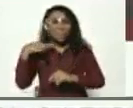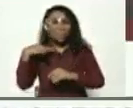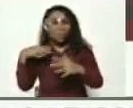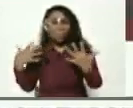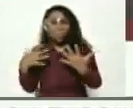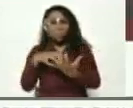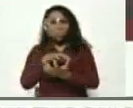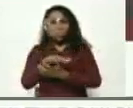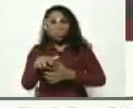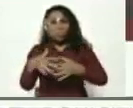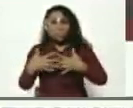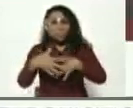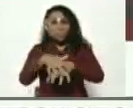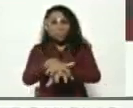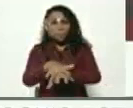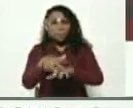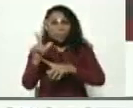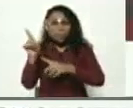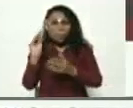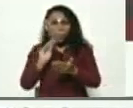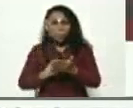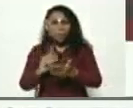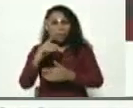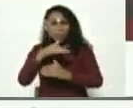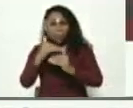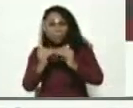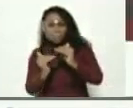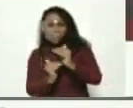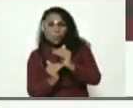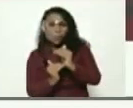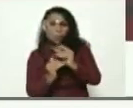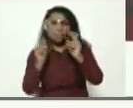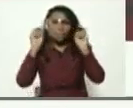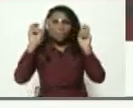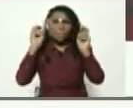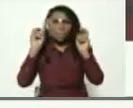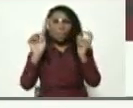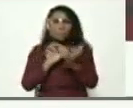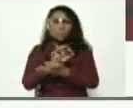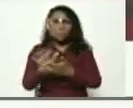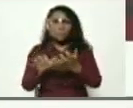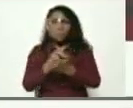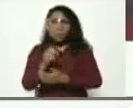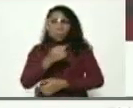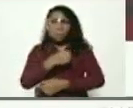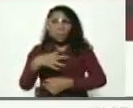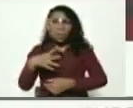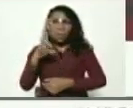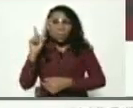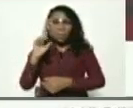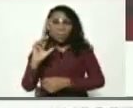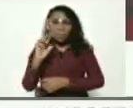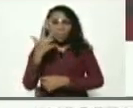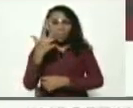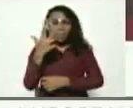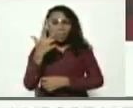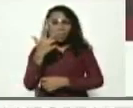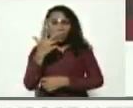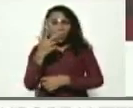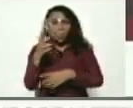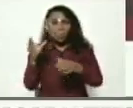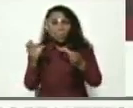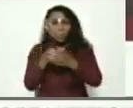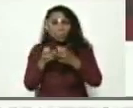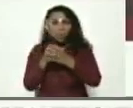con otros que los colocan en inferior esfera. La mezcla de mulato y blanco son tercerones. Los